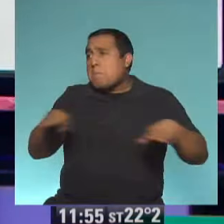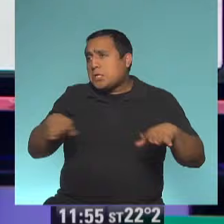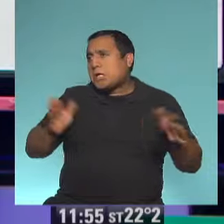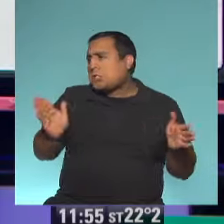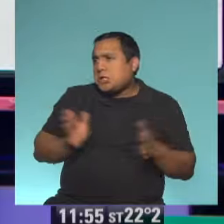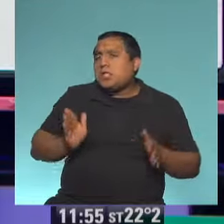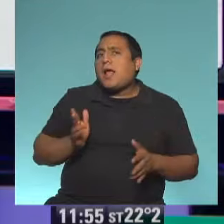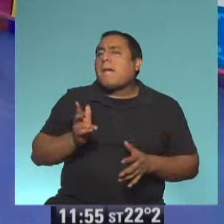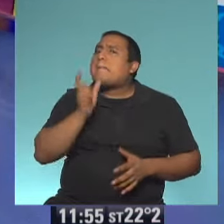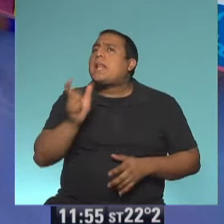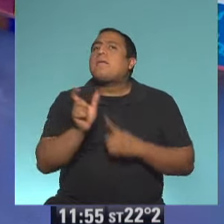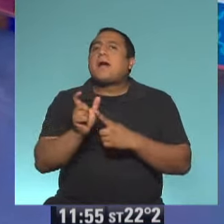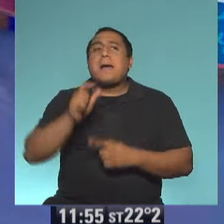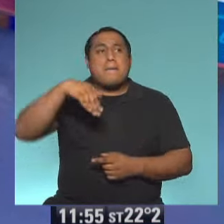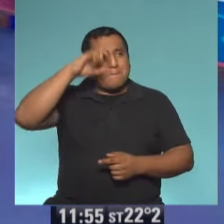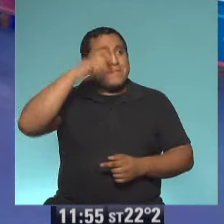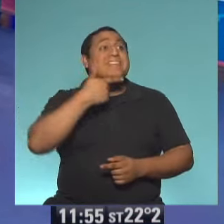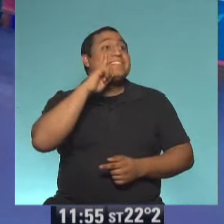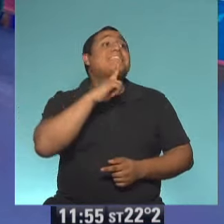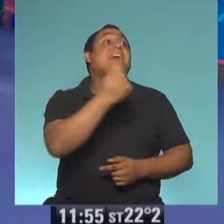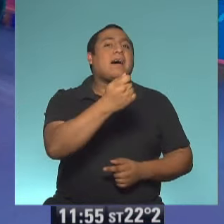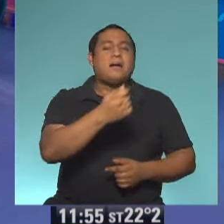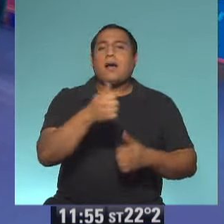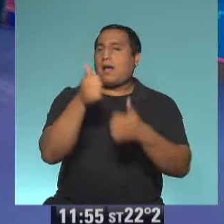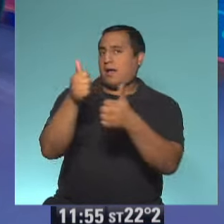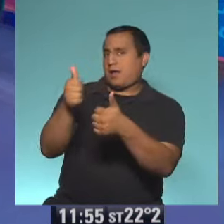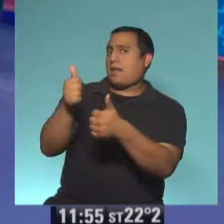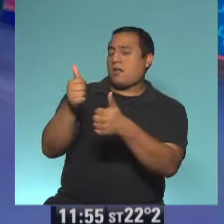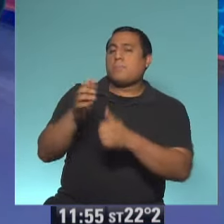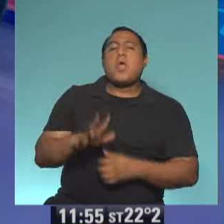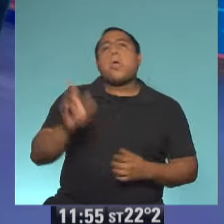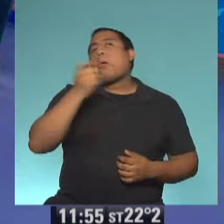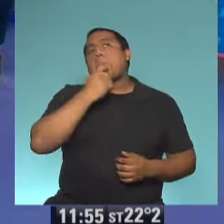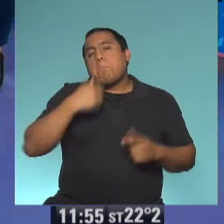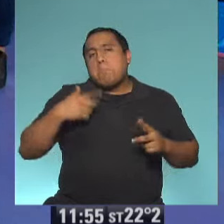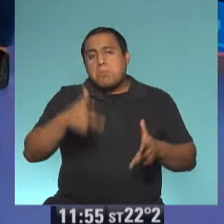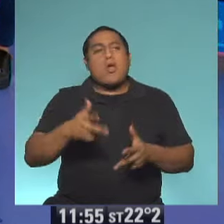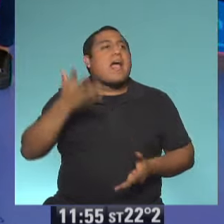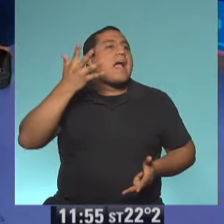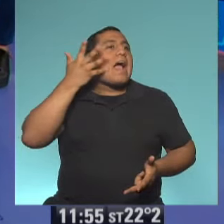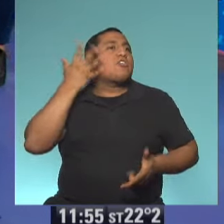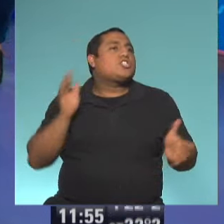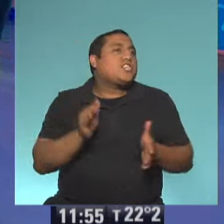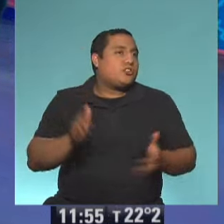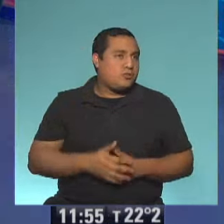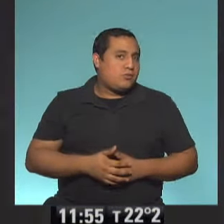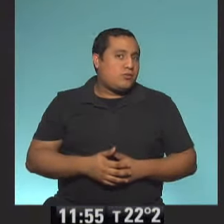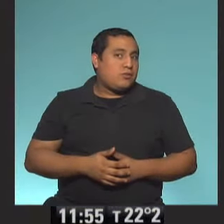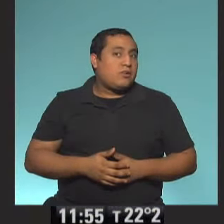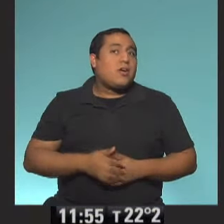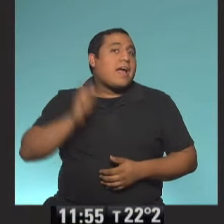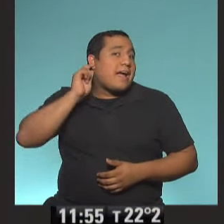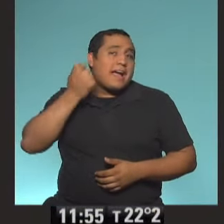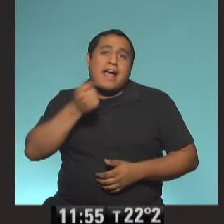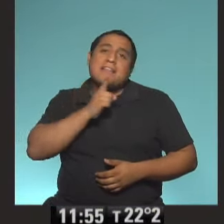¿cómo digo? Mesita. Mesita, claro. Bien. Y claro, si yo quiero decir un gato chiquitito.